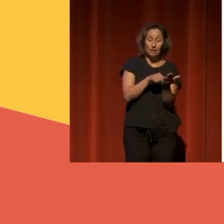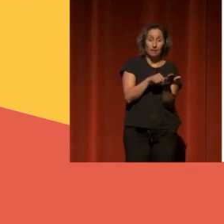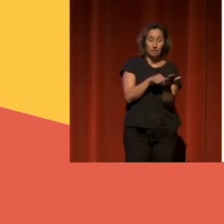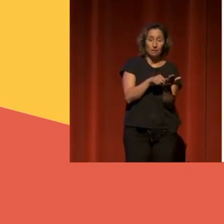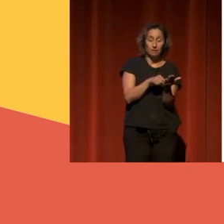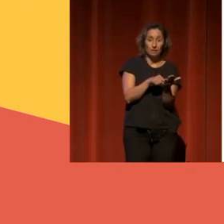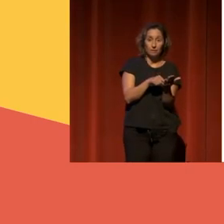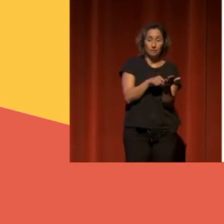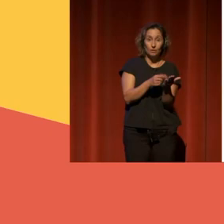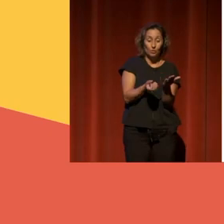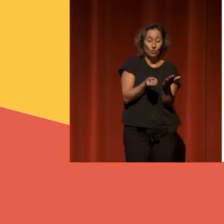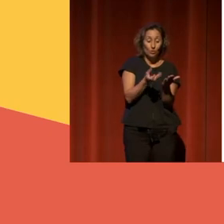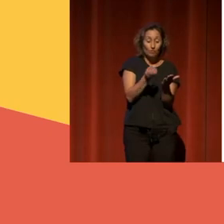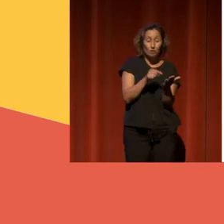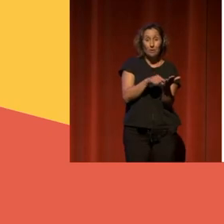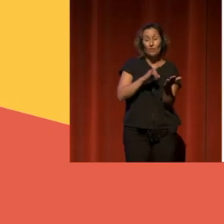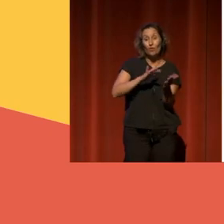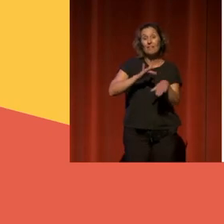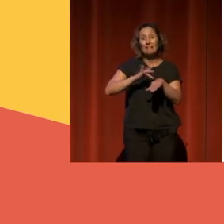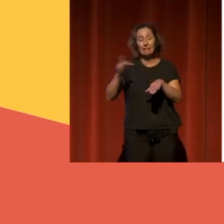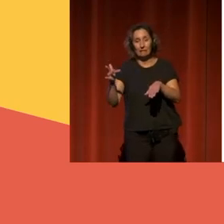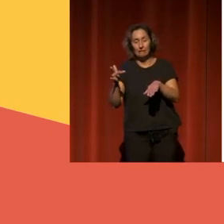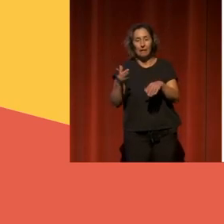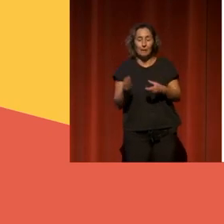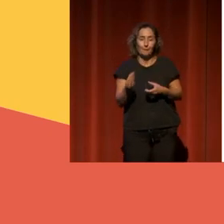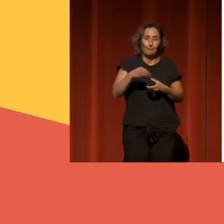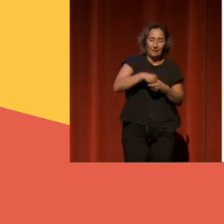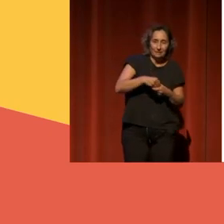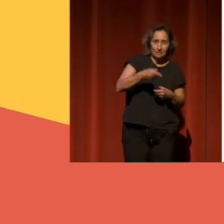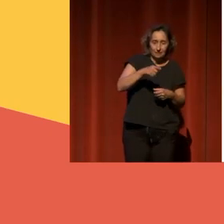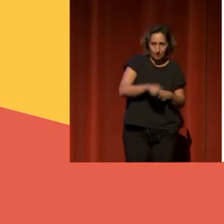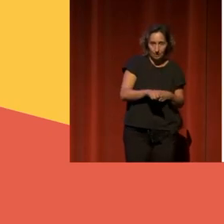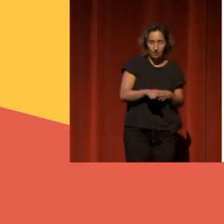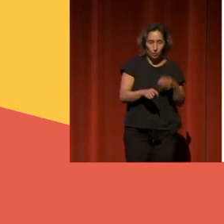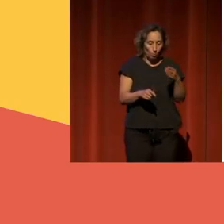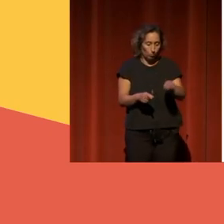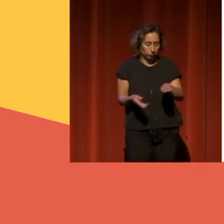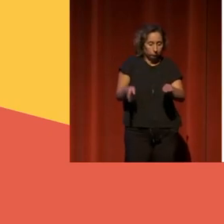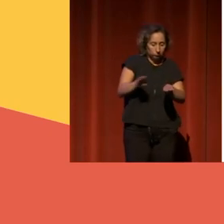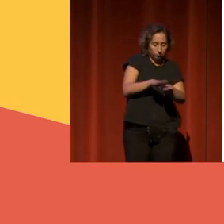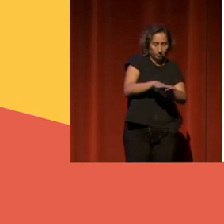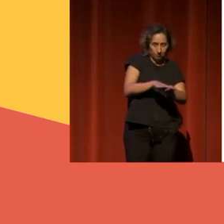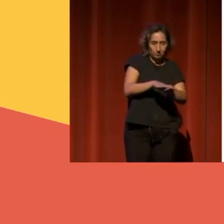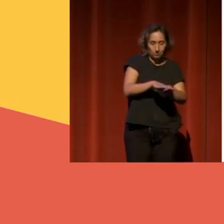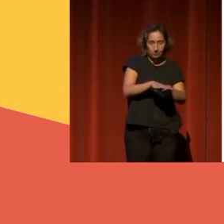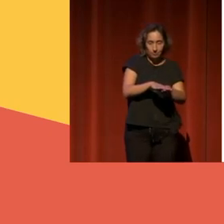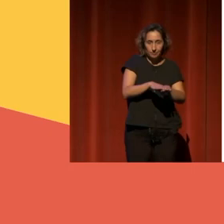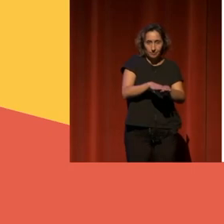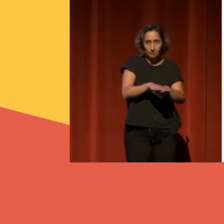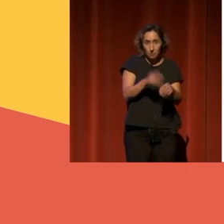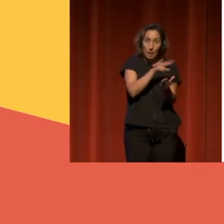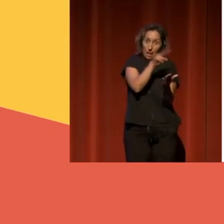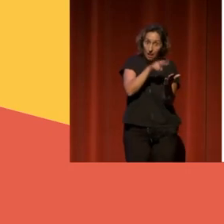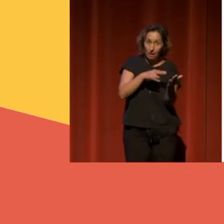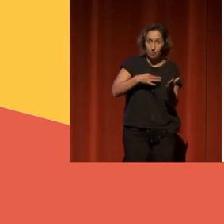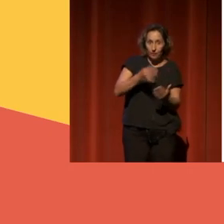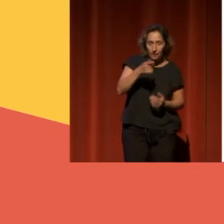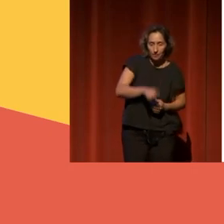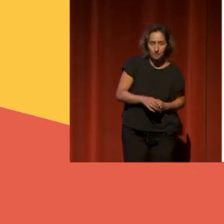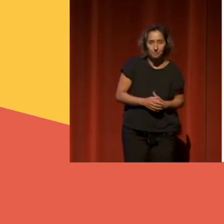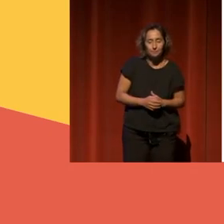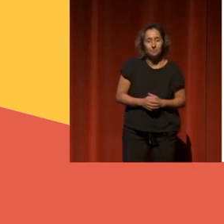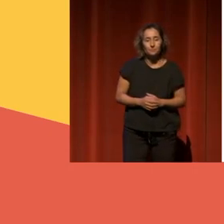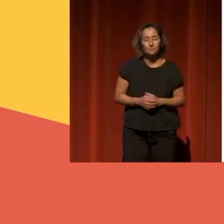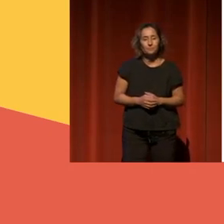con esa capa de información digital que se superpone y que, de un modo simultáneo, pues se puede leer también.